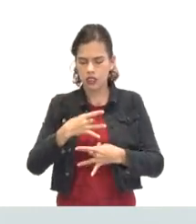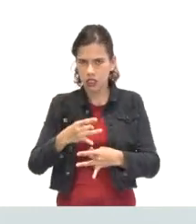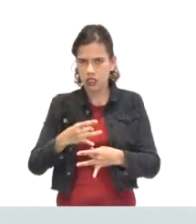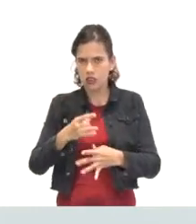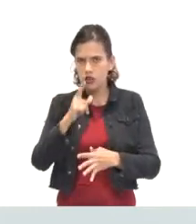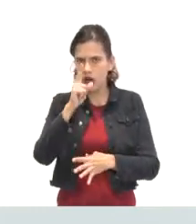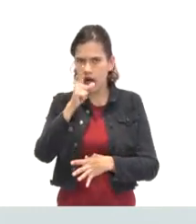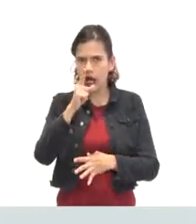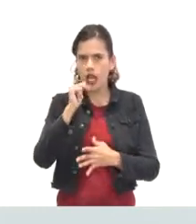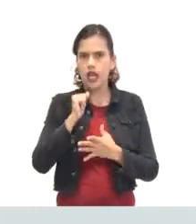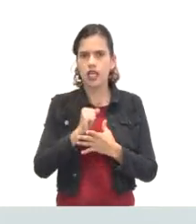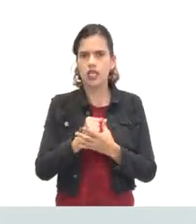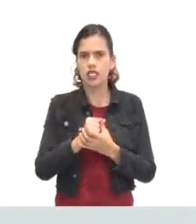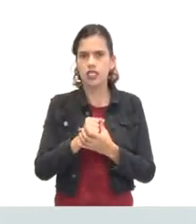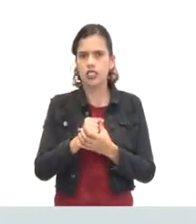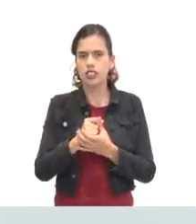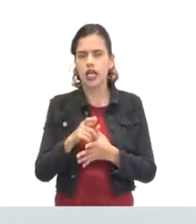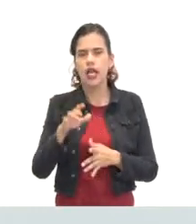a esa